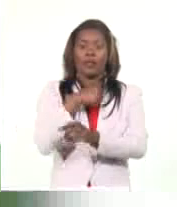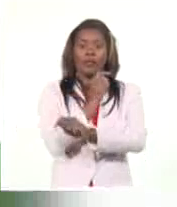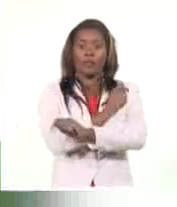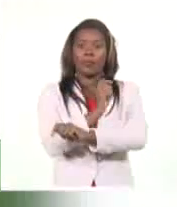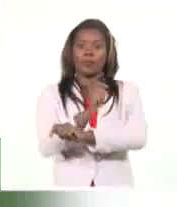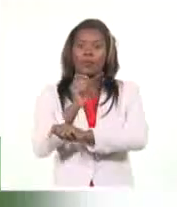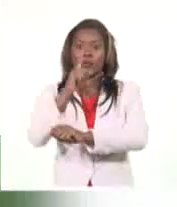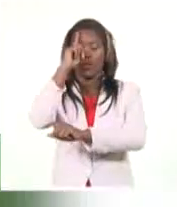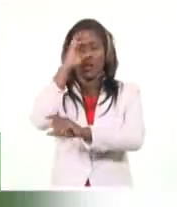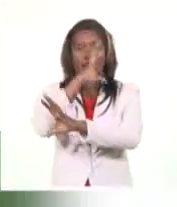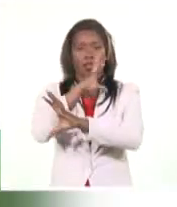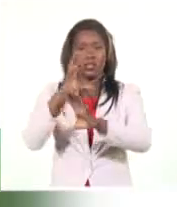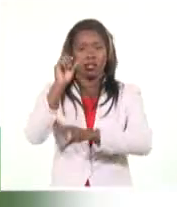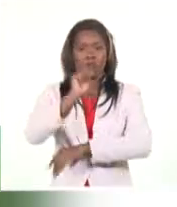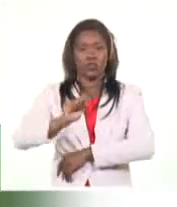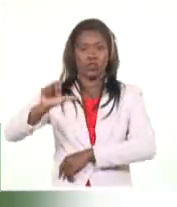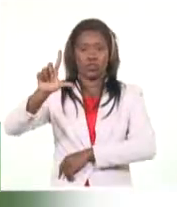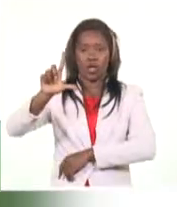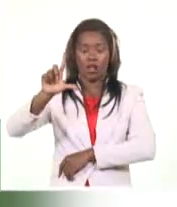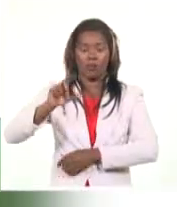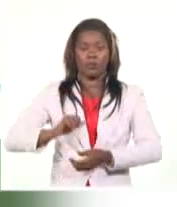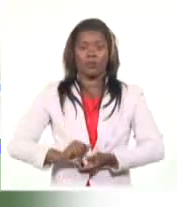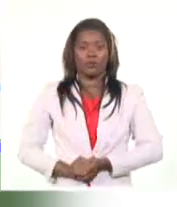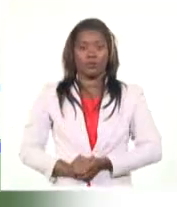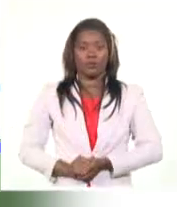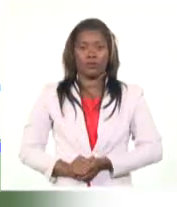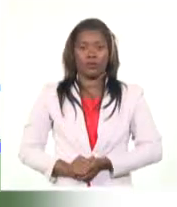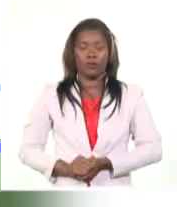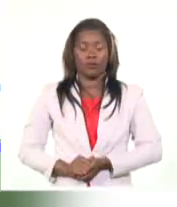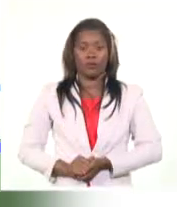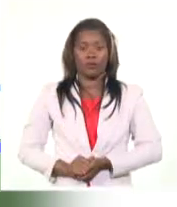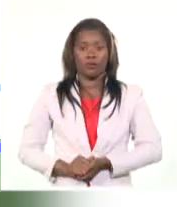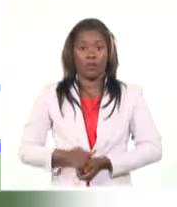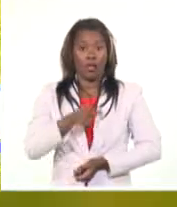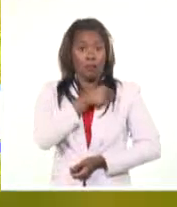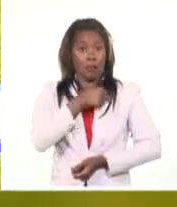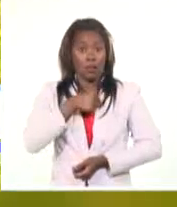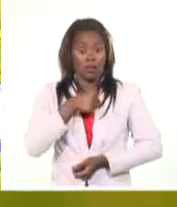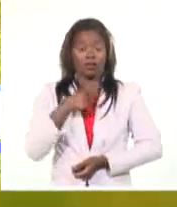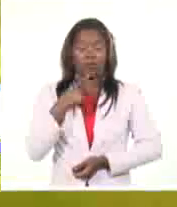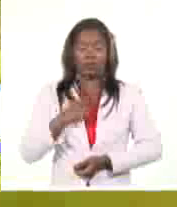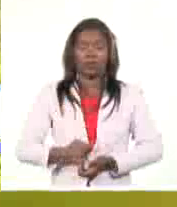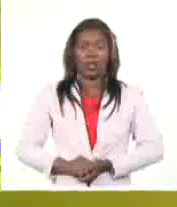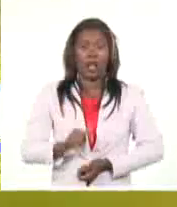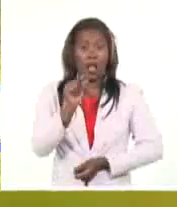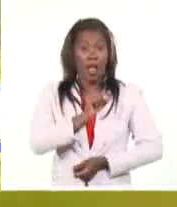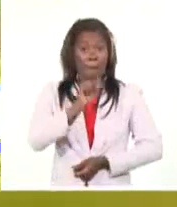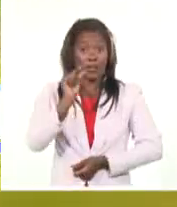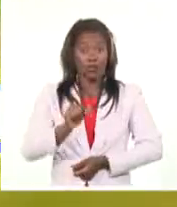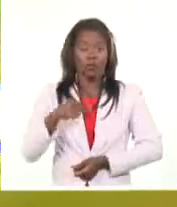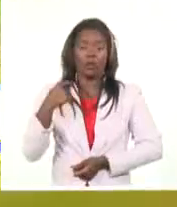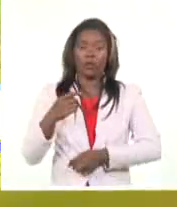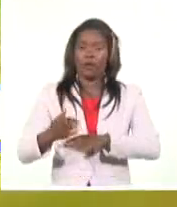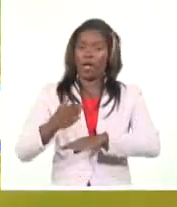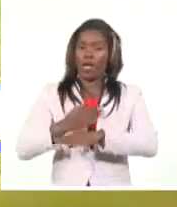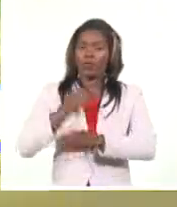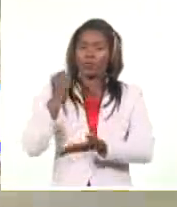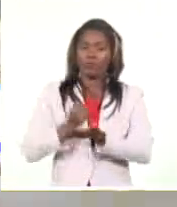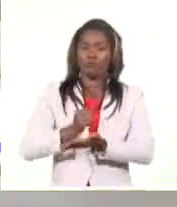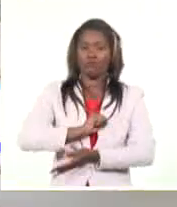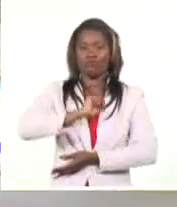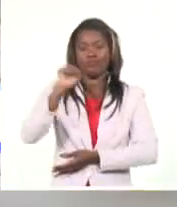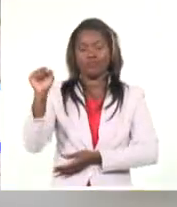ciencias sociales. En su sitio web, el MININ destaca que los aspirantes deben ser graduados de las licenciaturas en